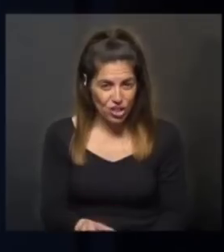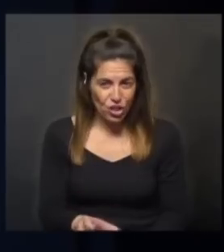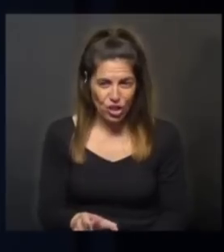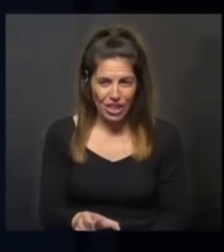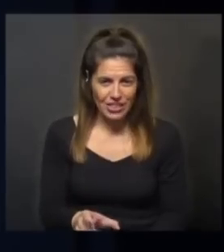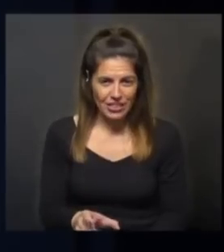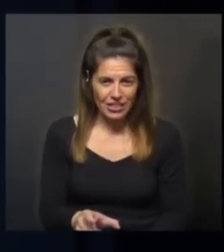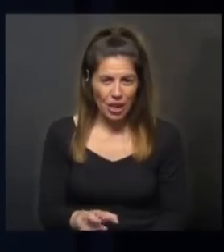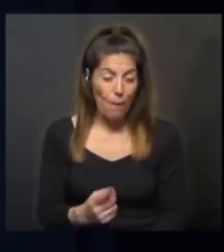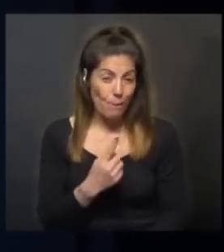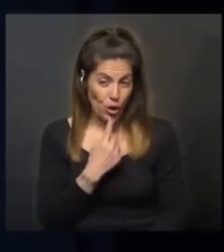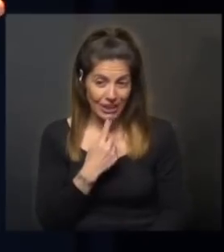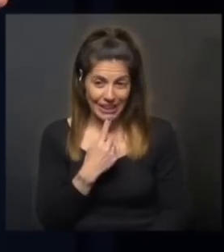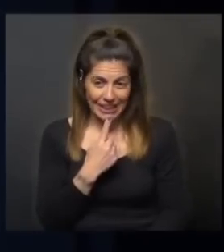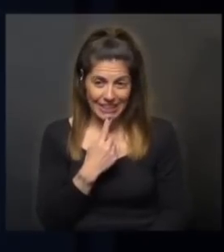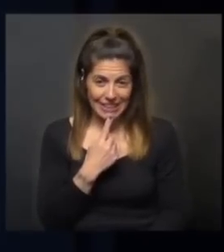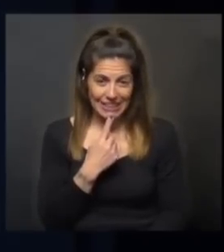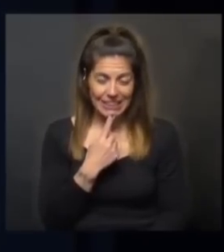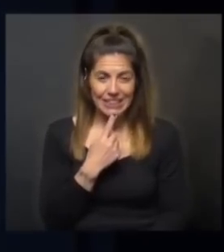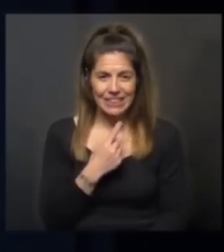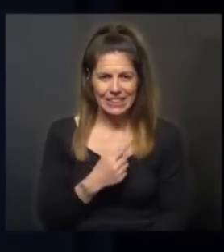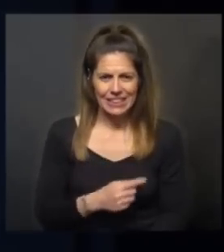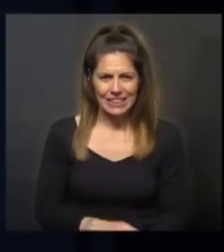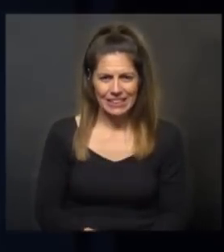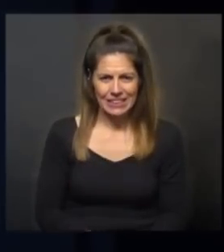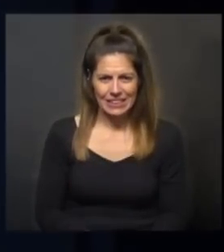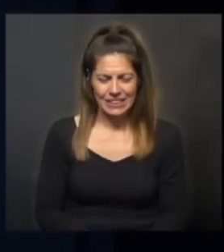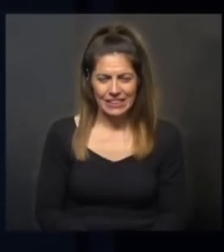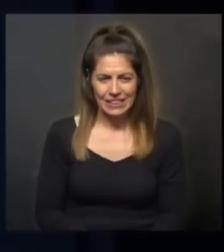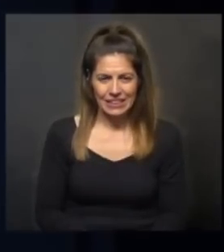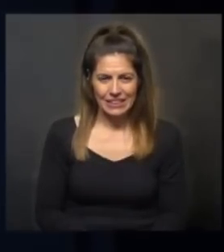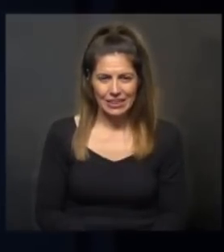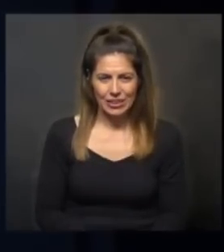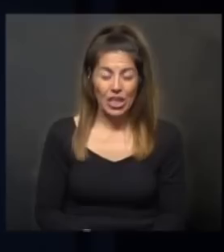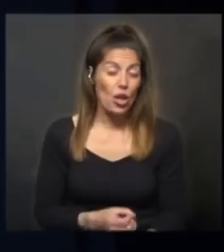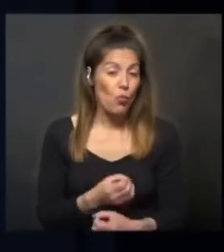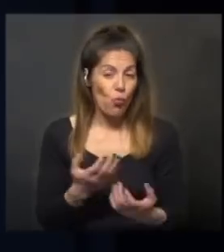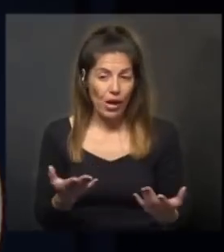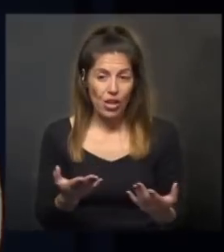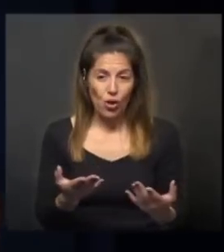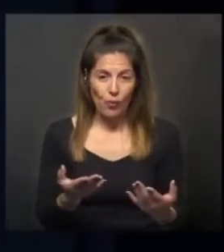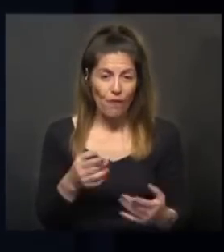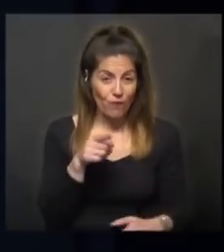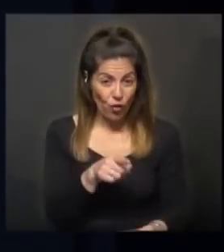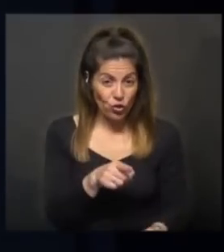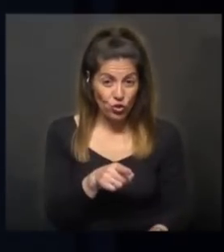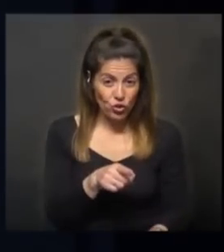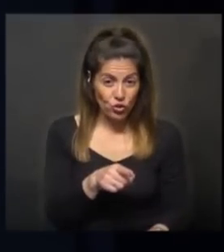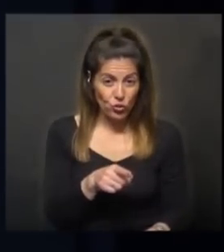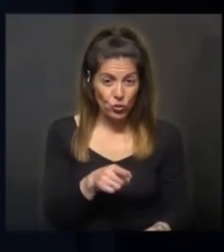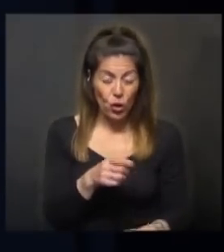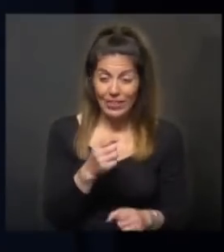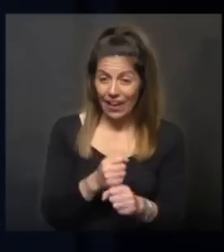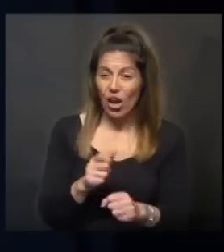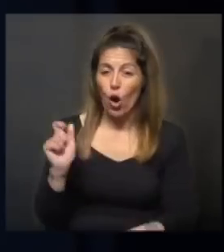son muy políticas está bien este y Bueno de hecho vos tenés una función